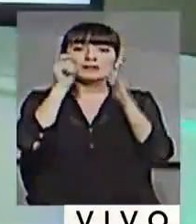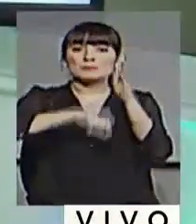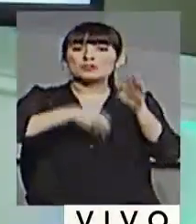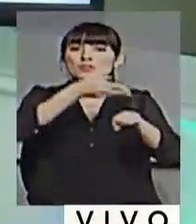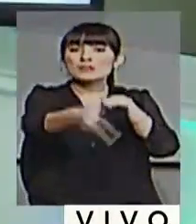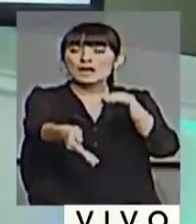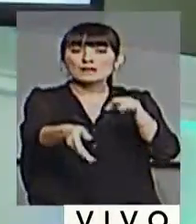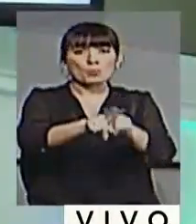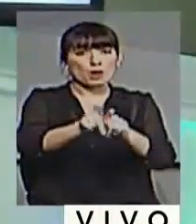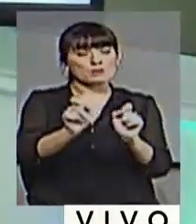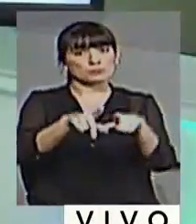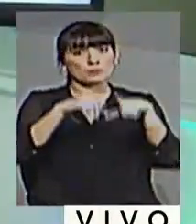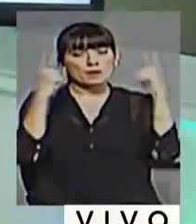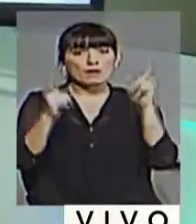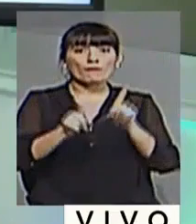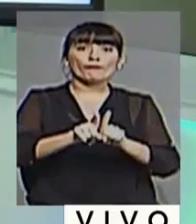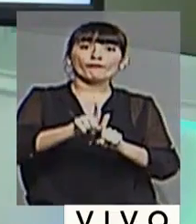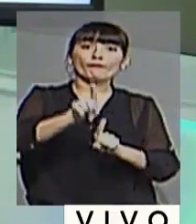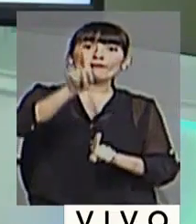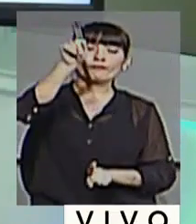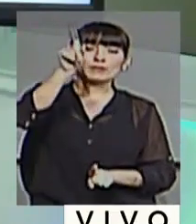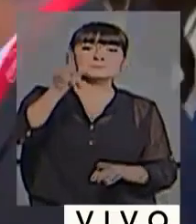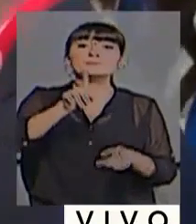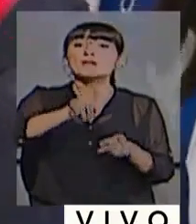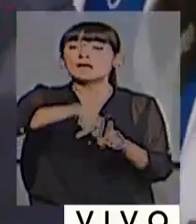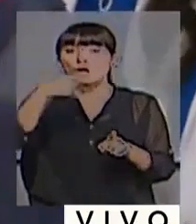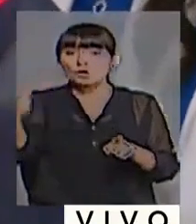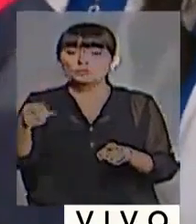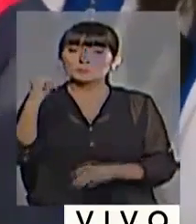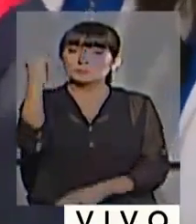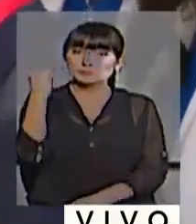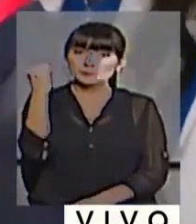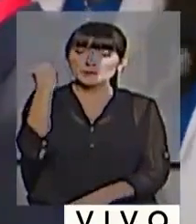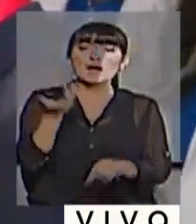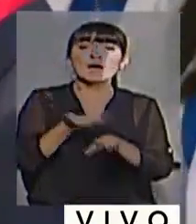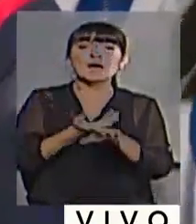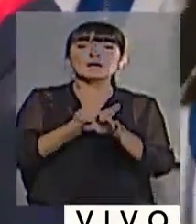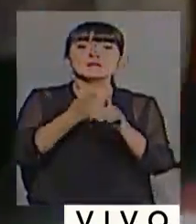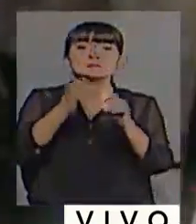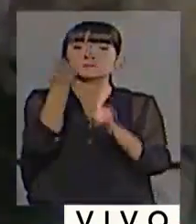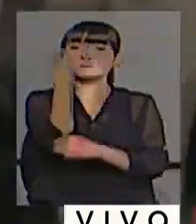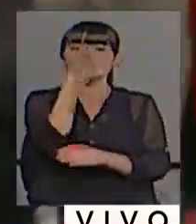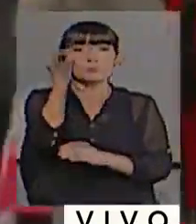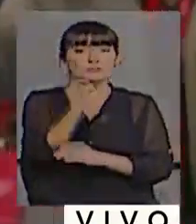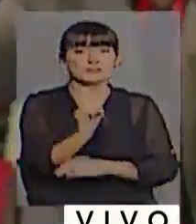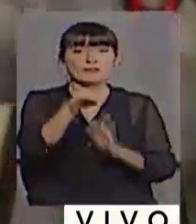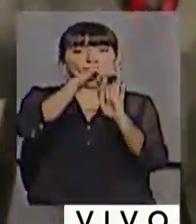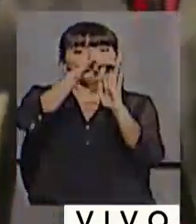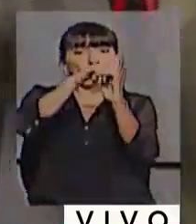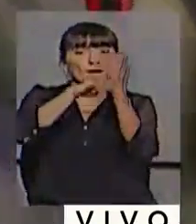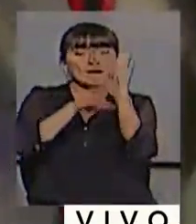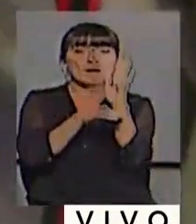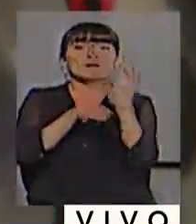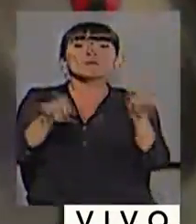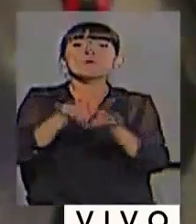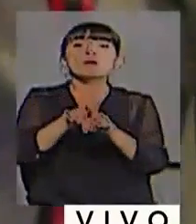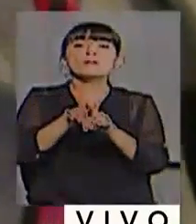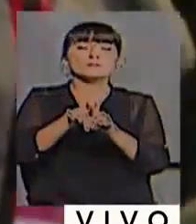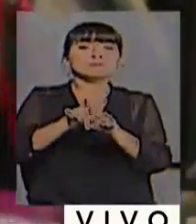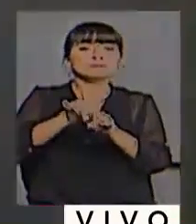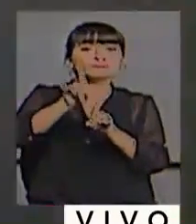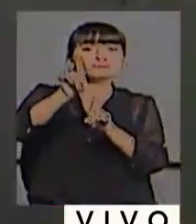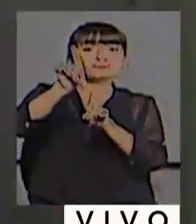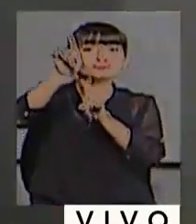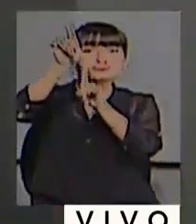pero sorpresivamente al alza. En la otra vereda, Sebastián Piñera, que también baja en las preferencias, sigue manteniendo la delantera y